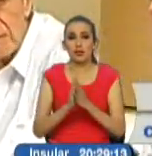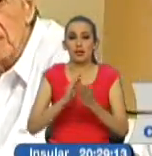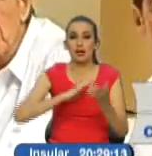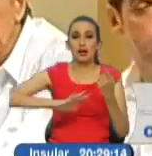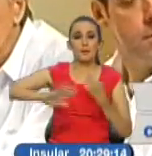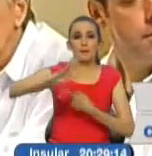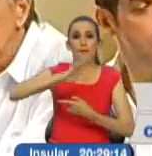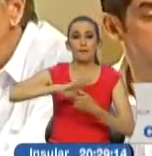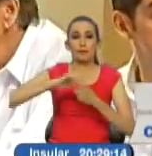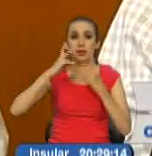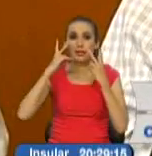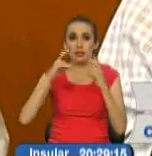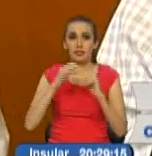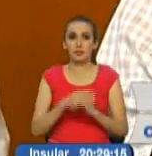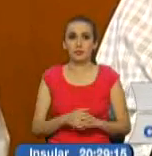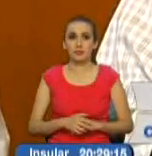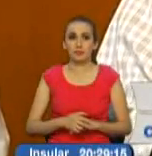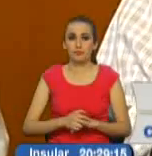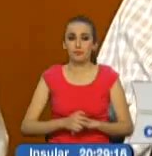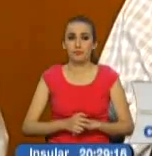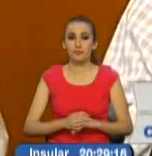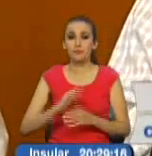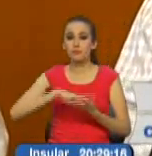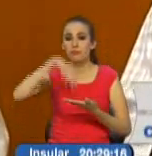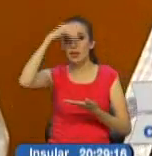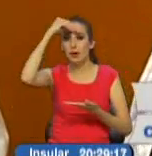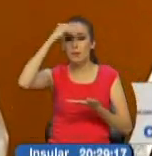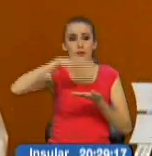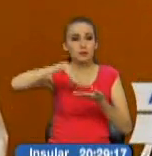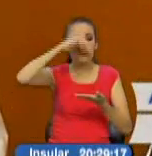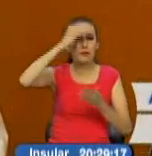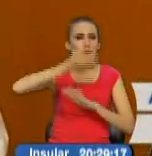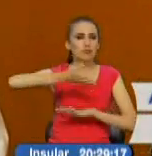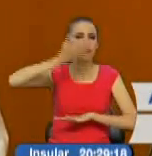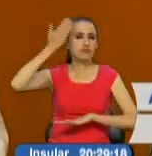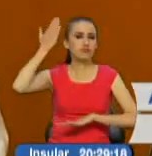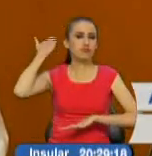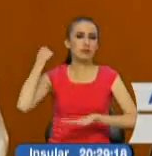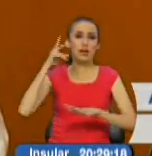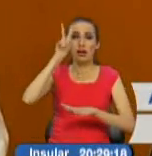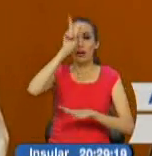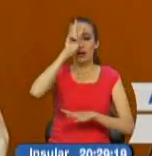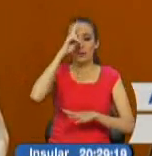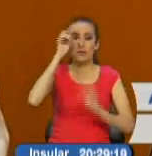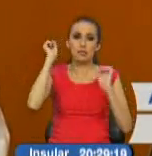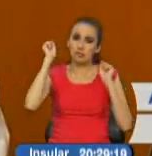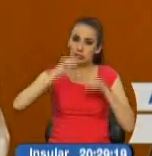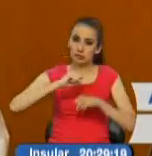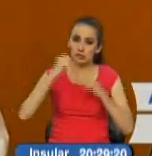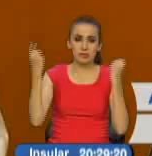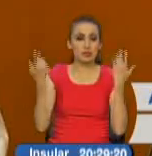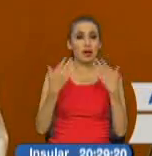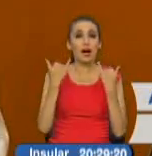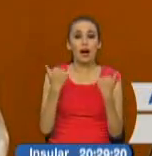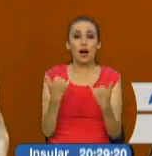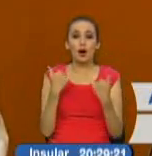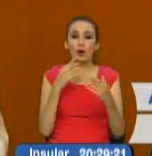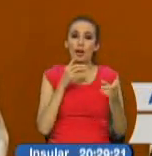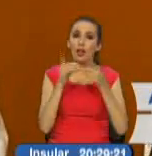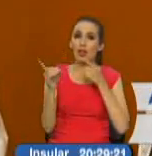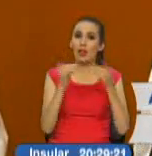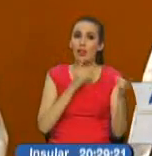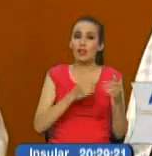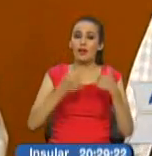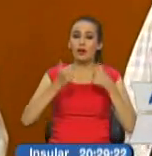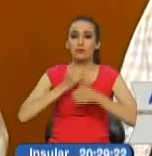y los consabidos réditos. Hemos aprendido de errores del pasado que nos llevaron a innecesarias confrontaciones y puedo decirle con